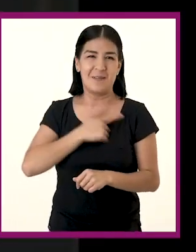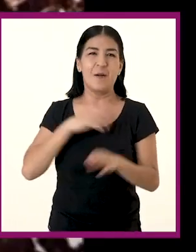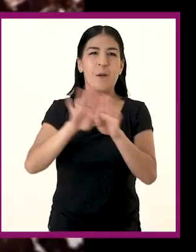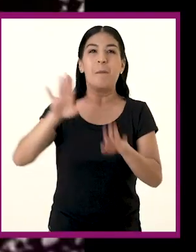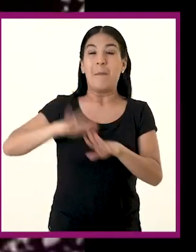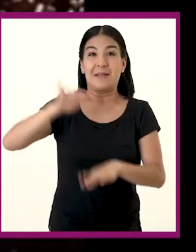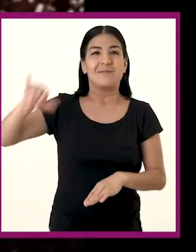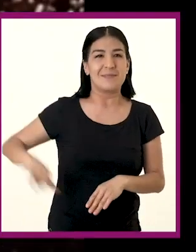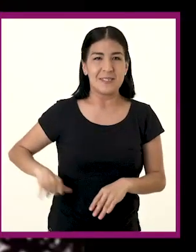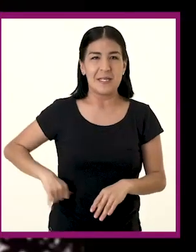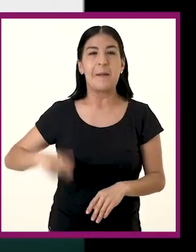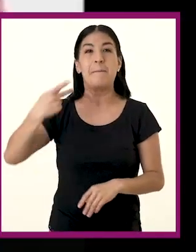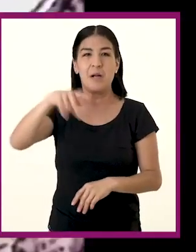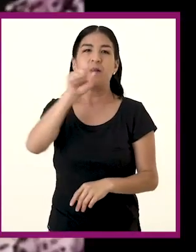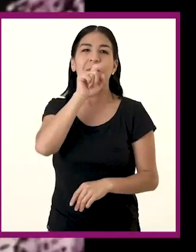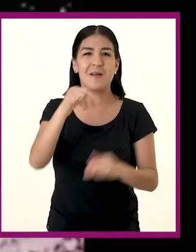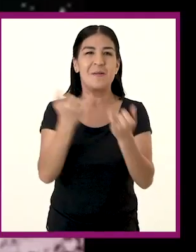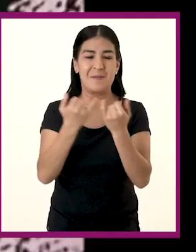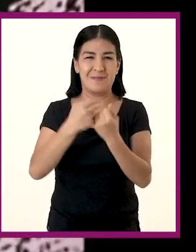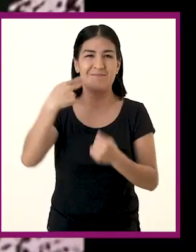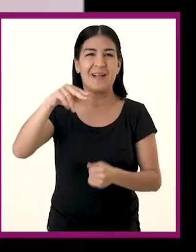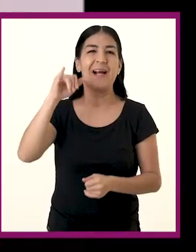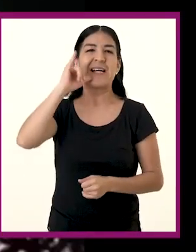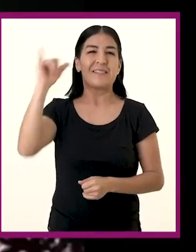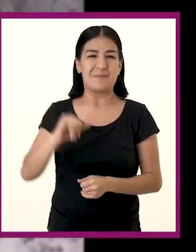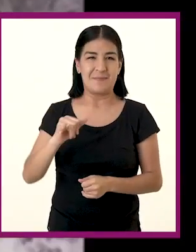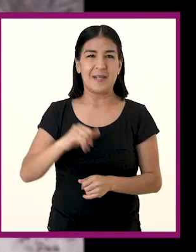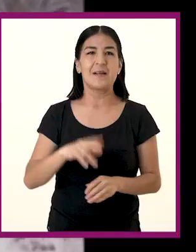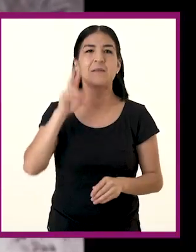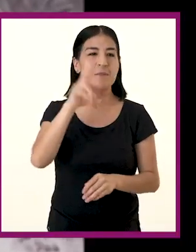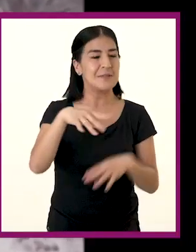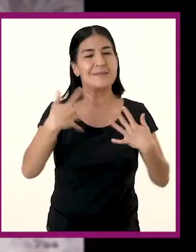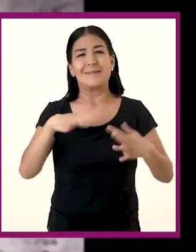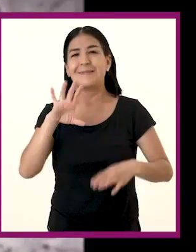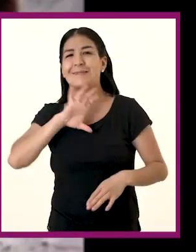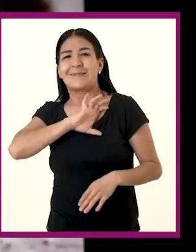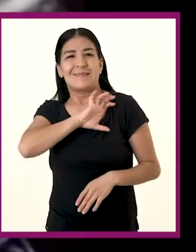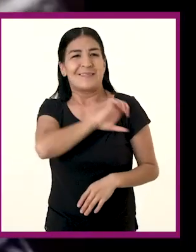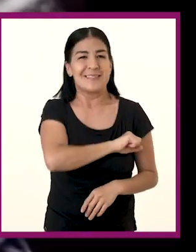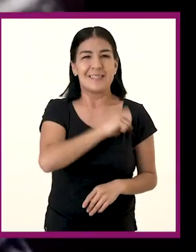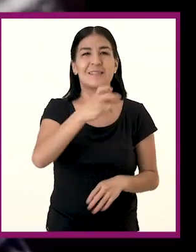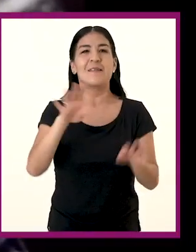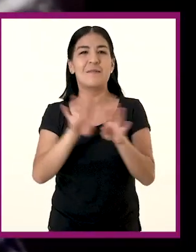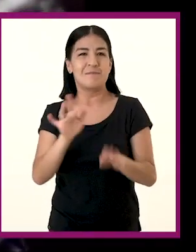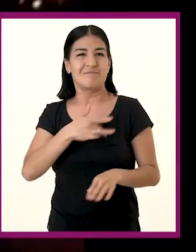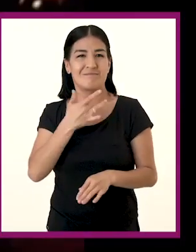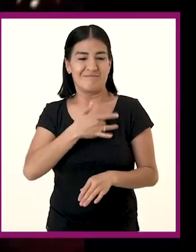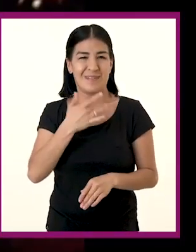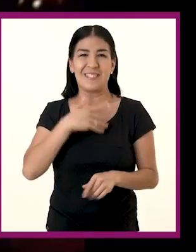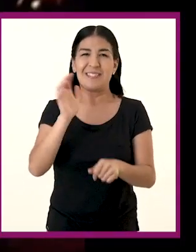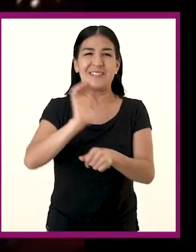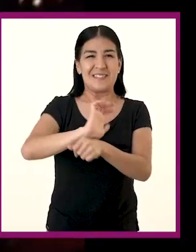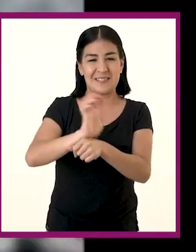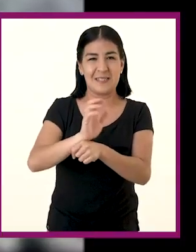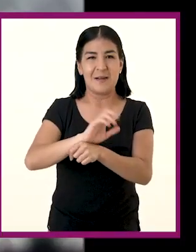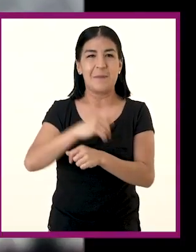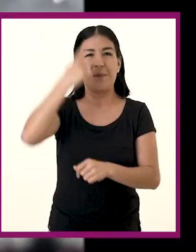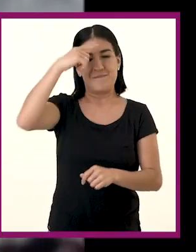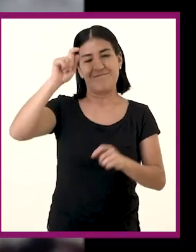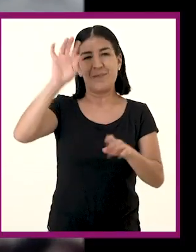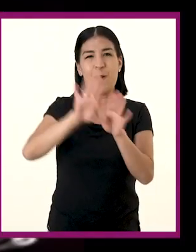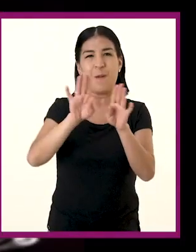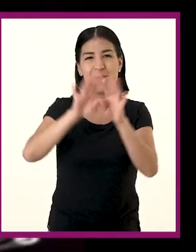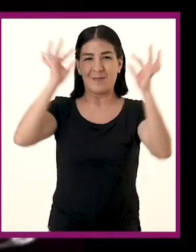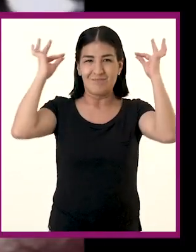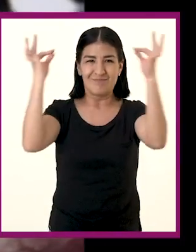de las influencias más interesantes. Obviamente le gusta el spaghetti western, que es fan obviamente de Sergio Leone y de todo este